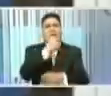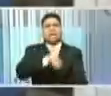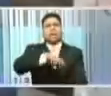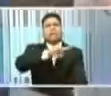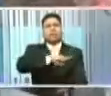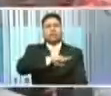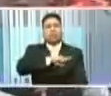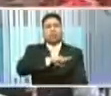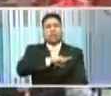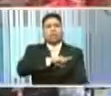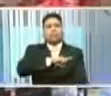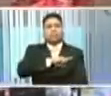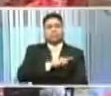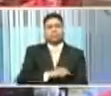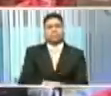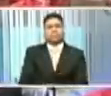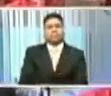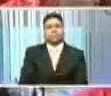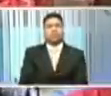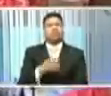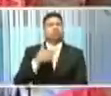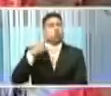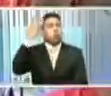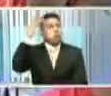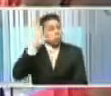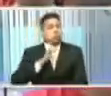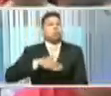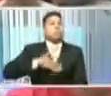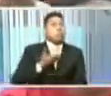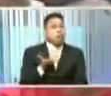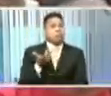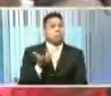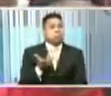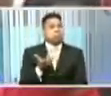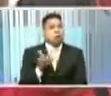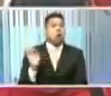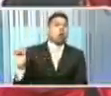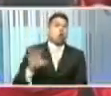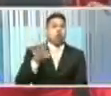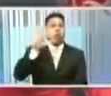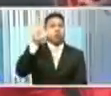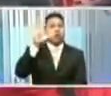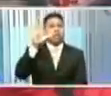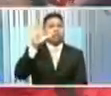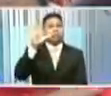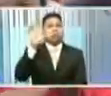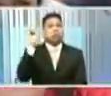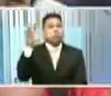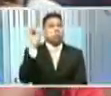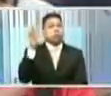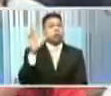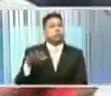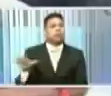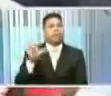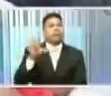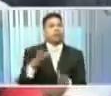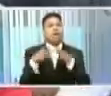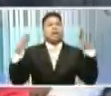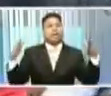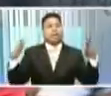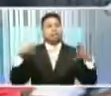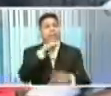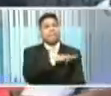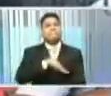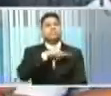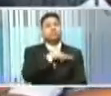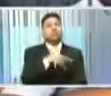Cádiz. Yo creo que pudiéramos hacer el Congreso de la Patria de los misioneros y grandes misiones